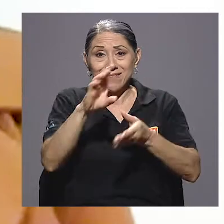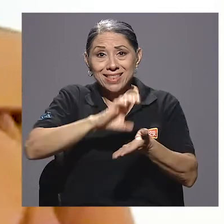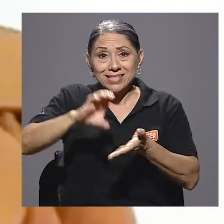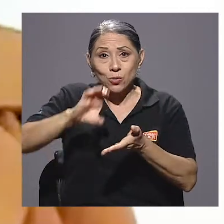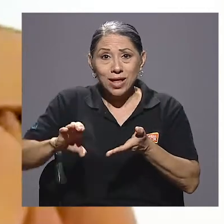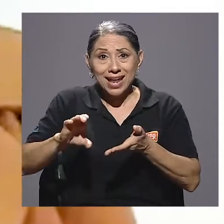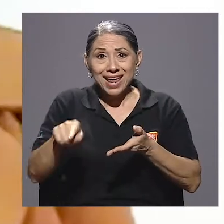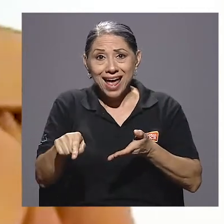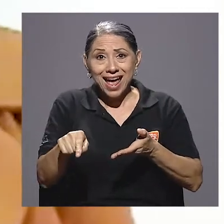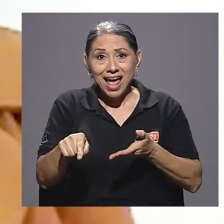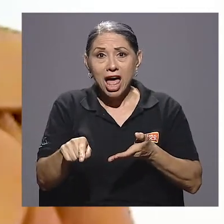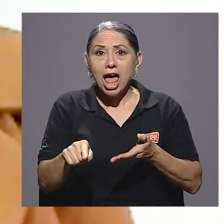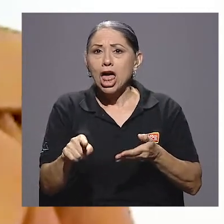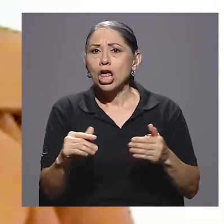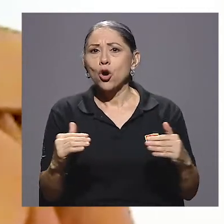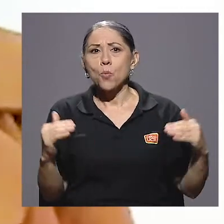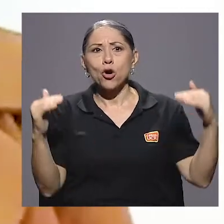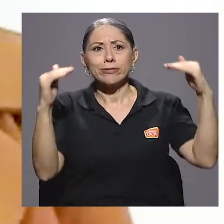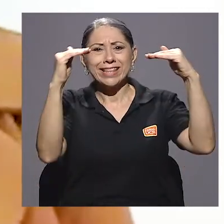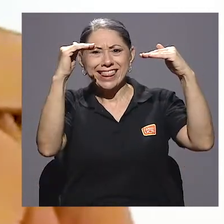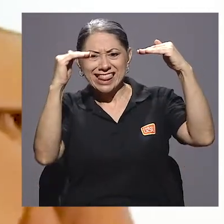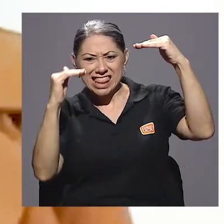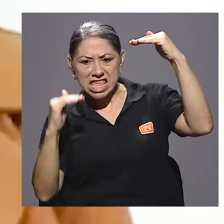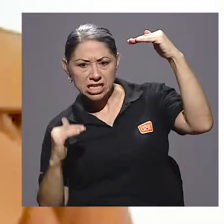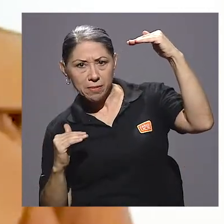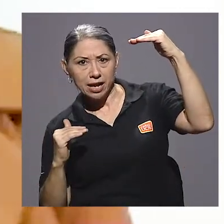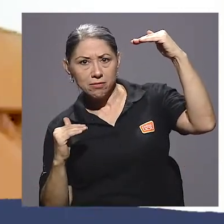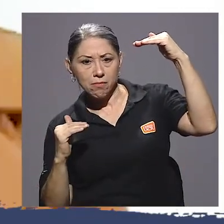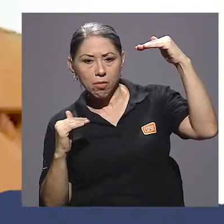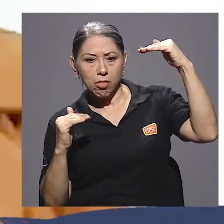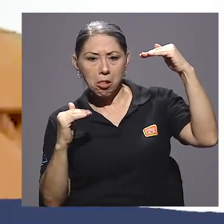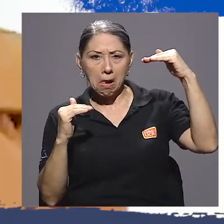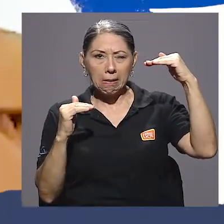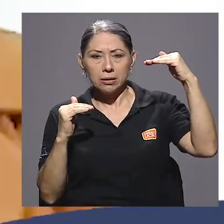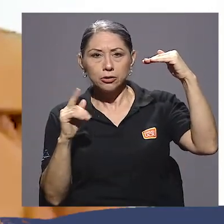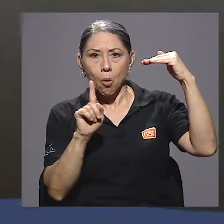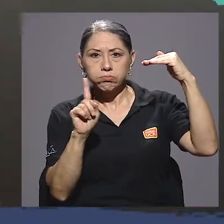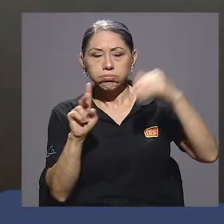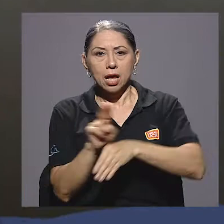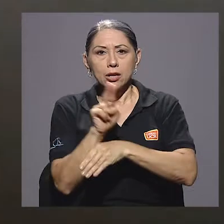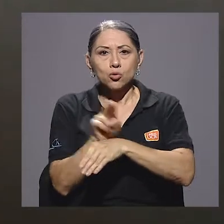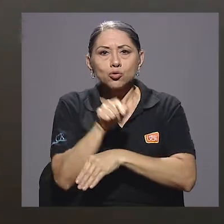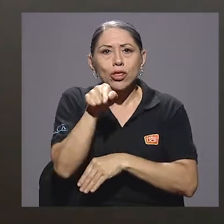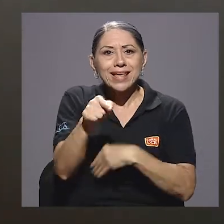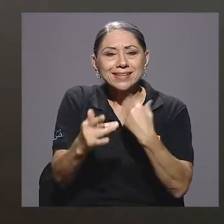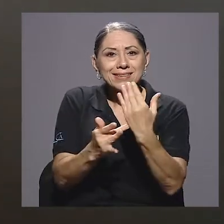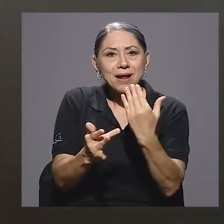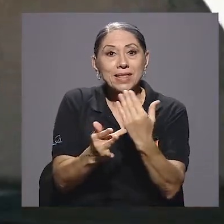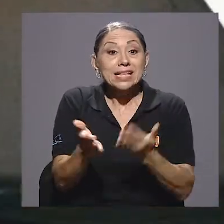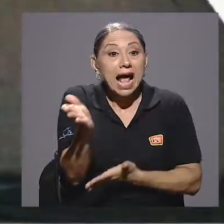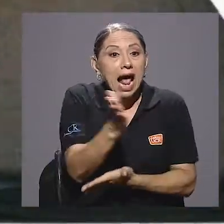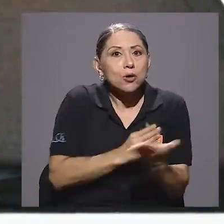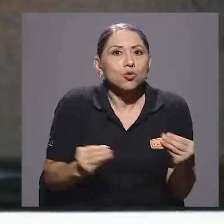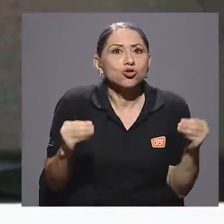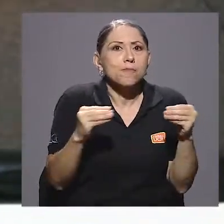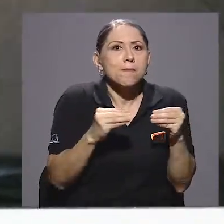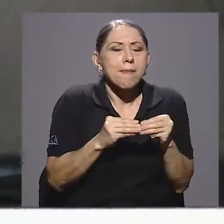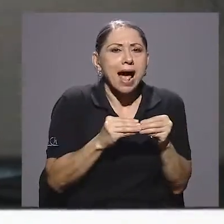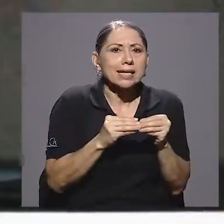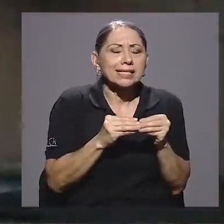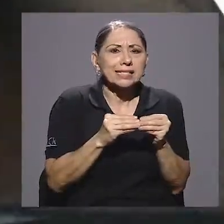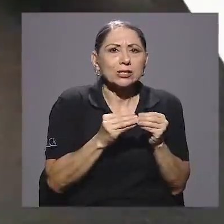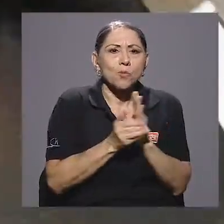secundaria no es tan dispar en el uso de esas herramientas. Algunos más